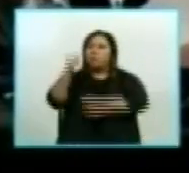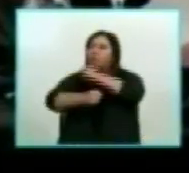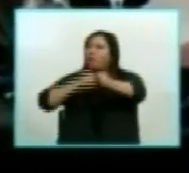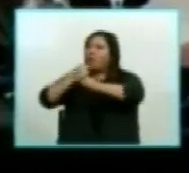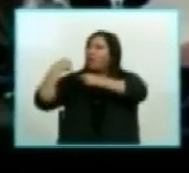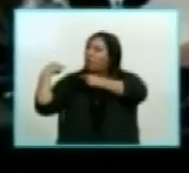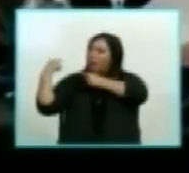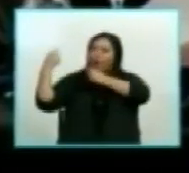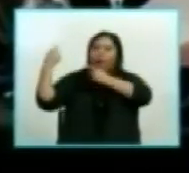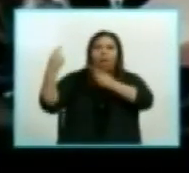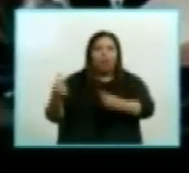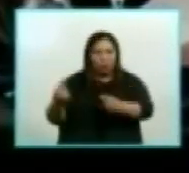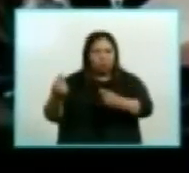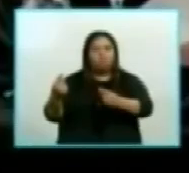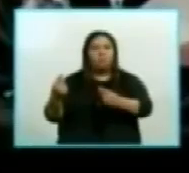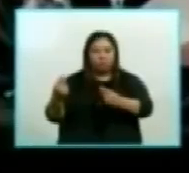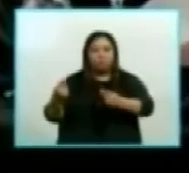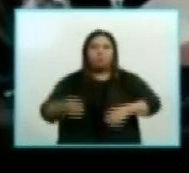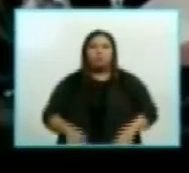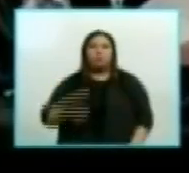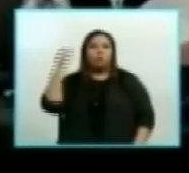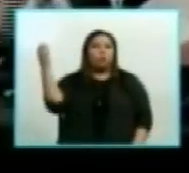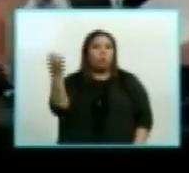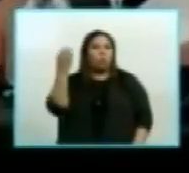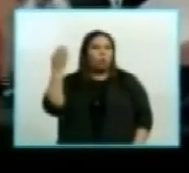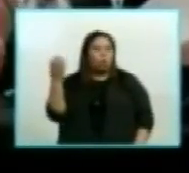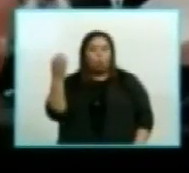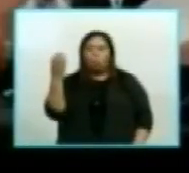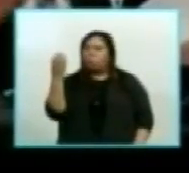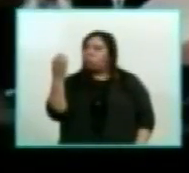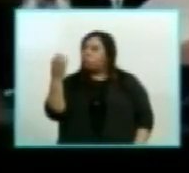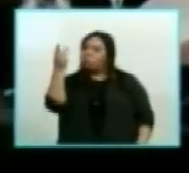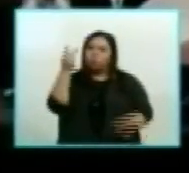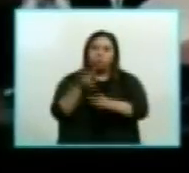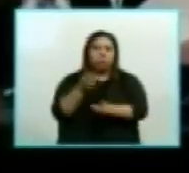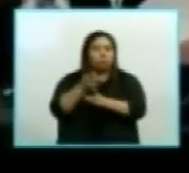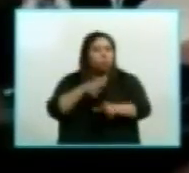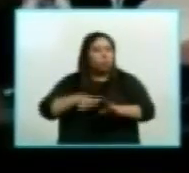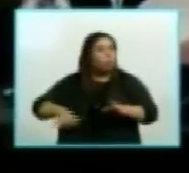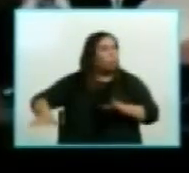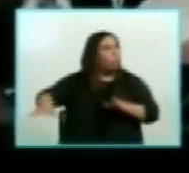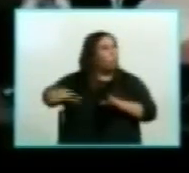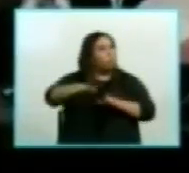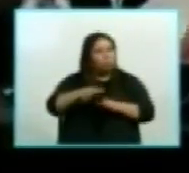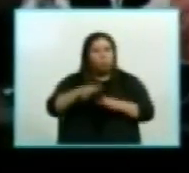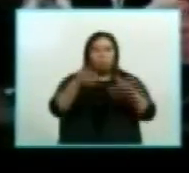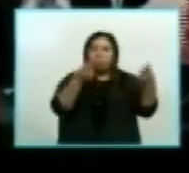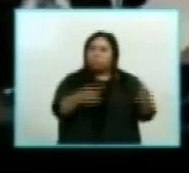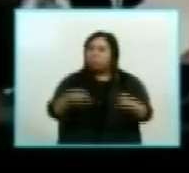de acabar la violencia colombiana y de pacificar el país, hemos